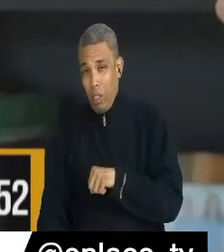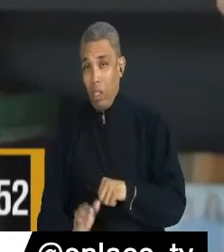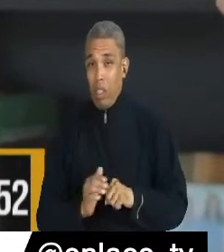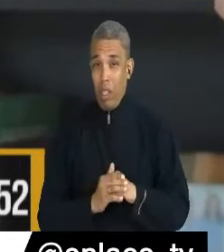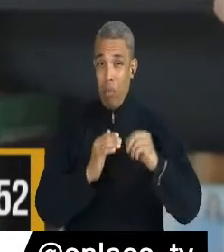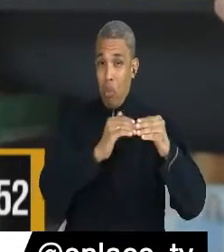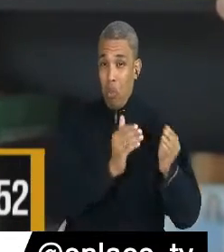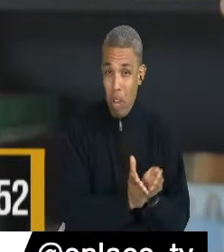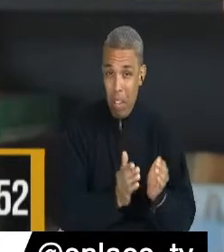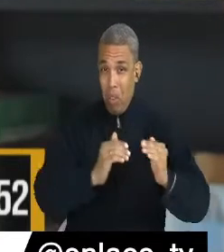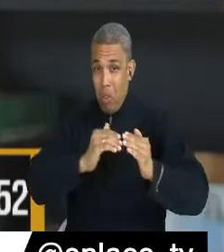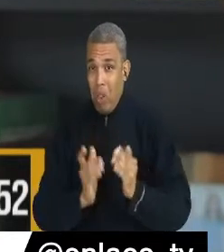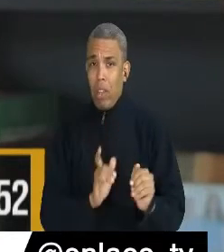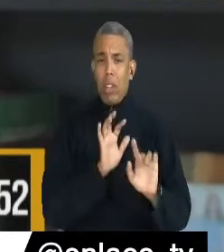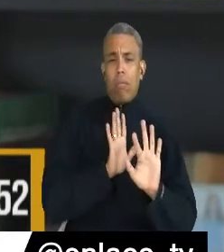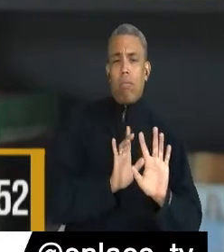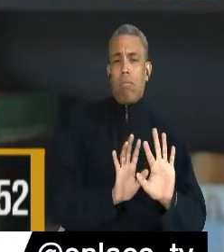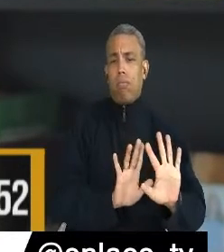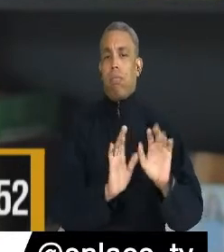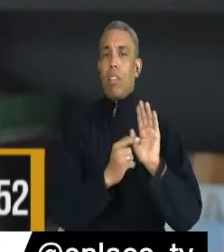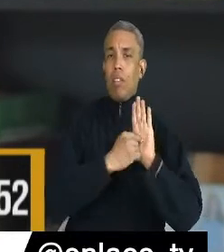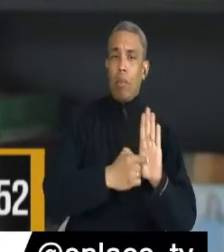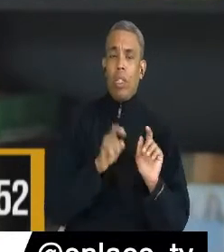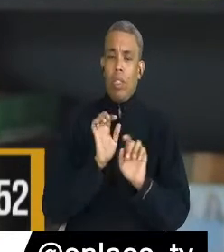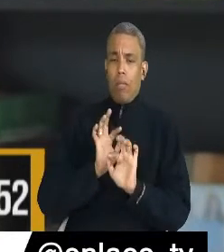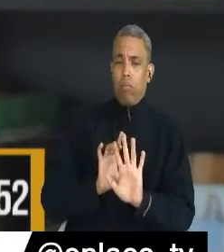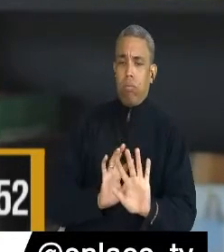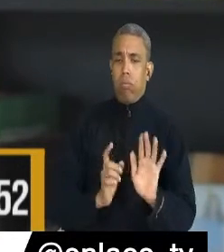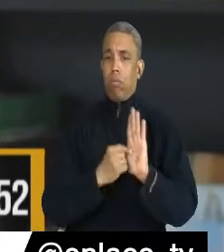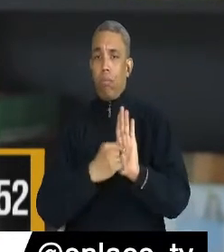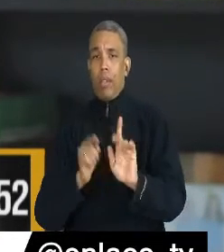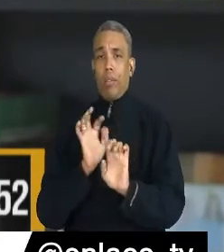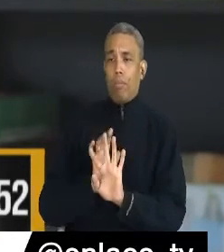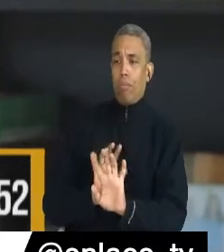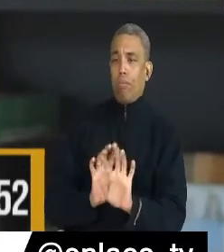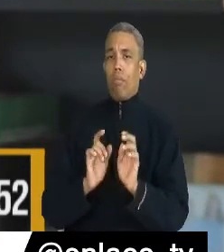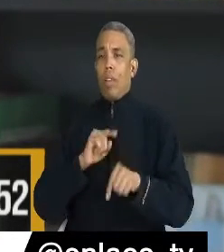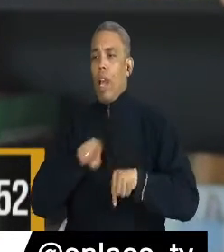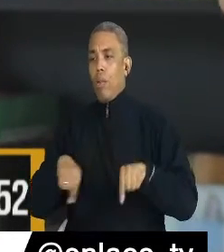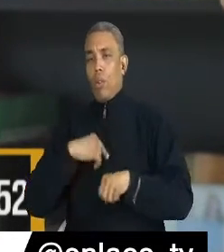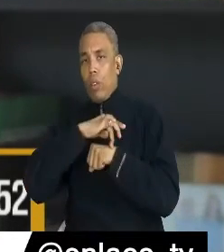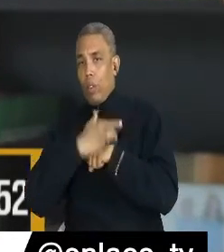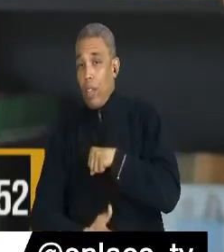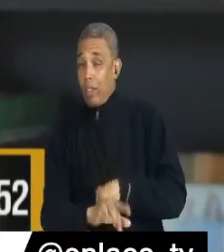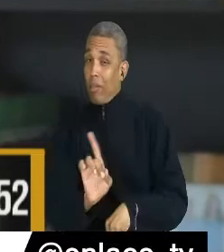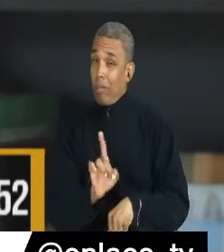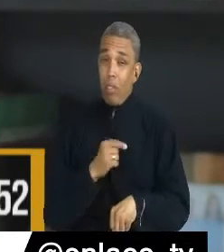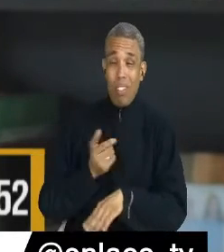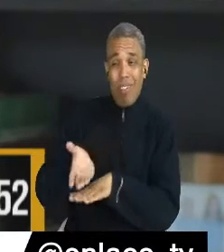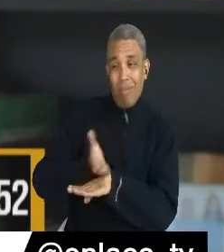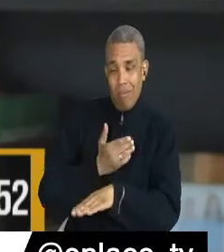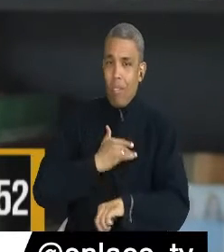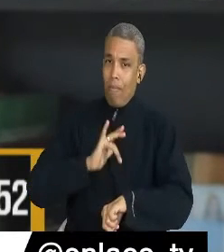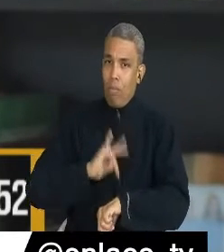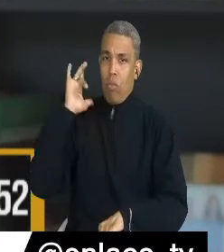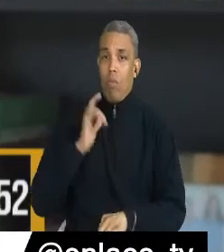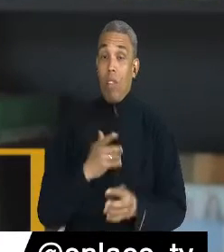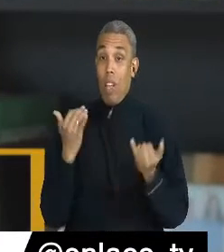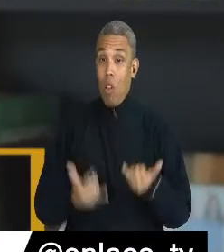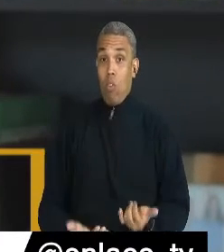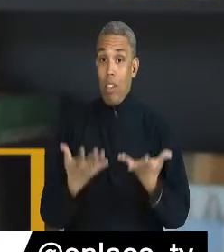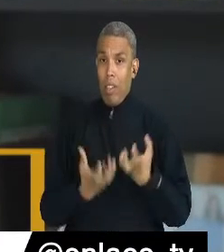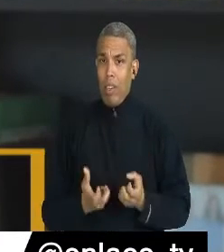para que se pueda de ser cumplido con el tiempo otra de las cosas y las novedosas y las que queremos hacer